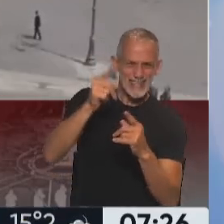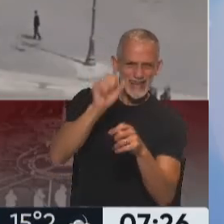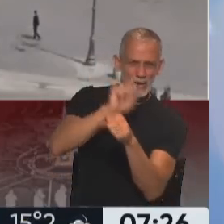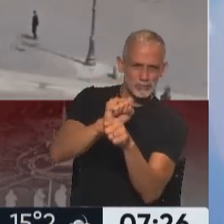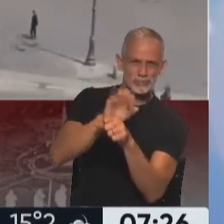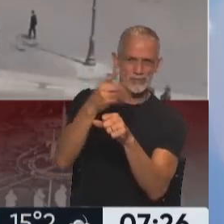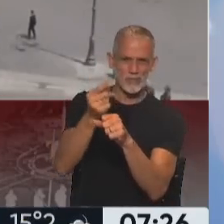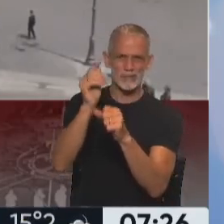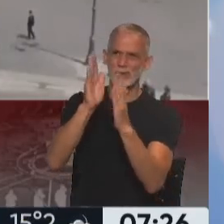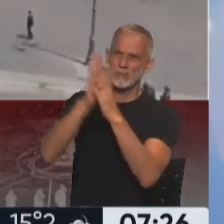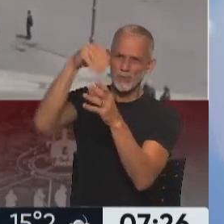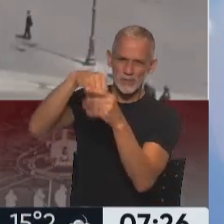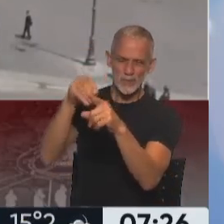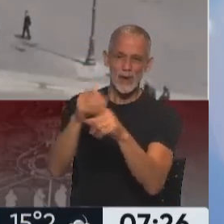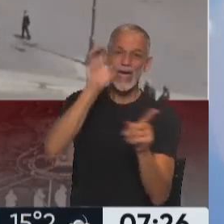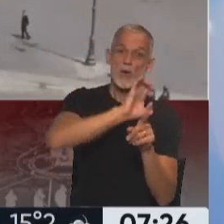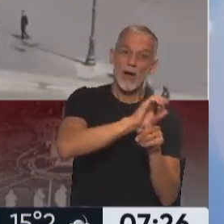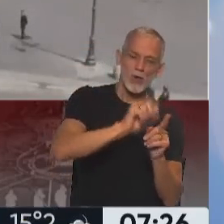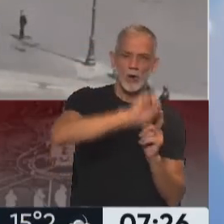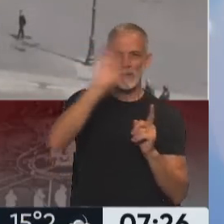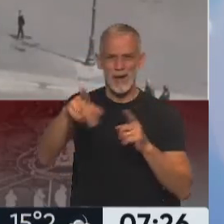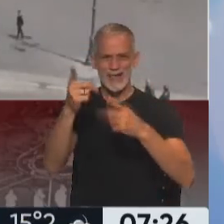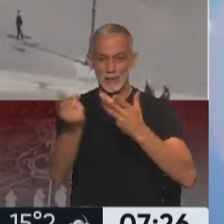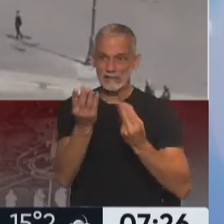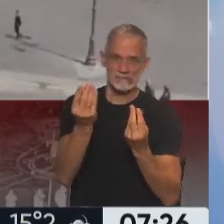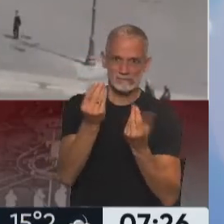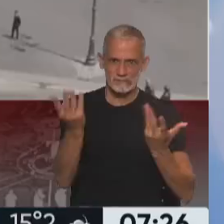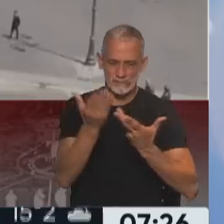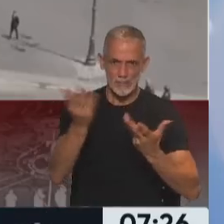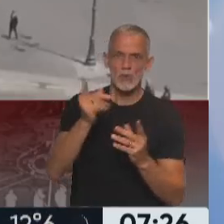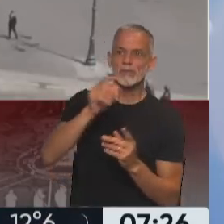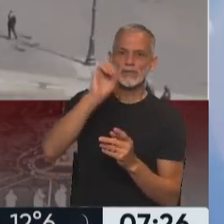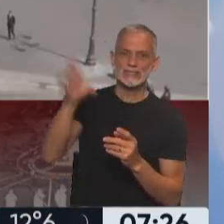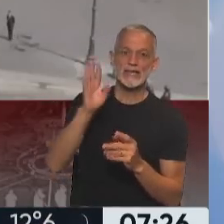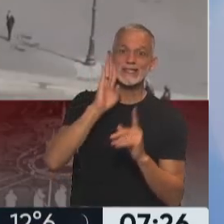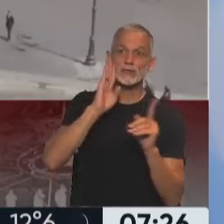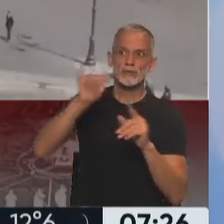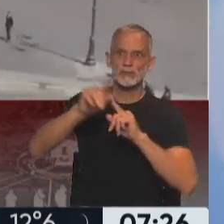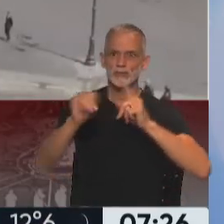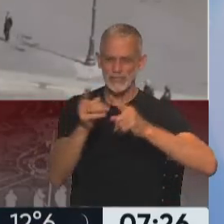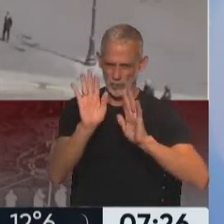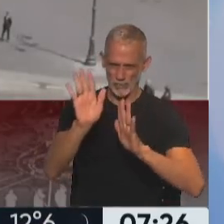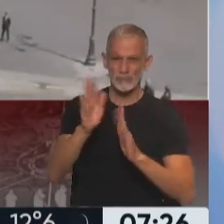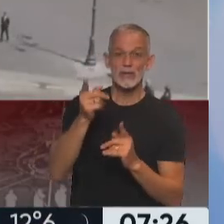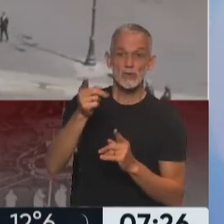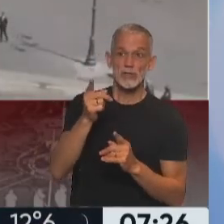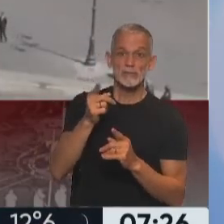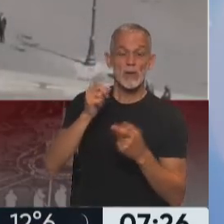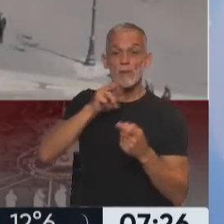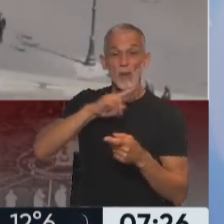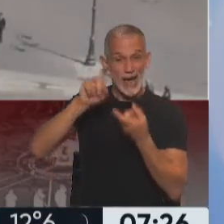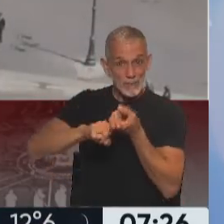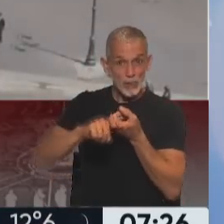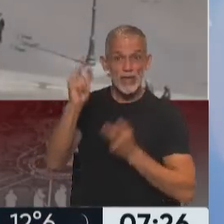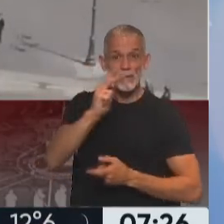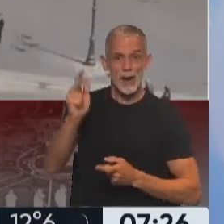perdido el asilo en la embajada ecuatoriana y que el temor que tenían era si era trasladado a Estados Unidos. Lo que contó Estela es que el Papa en su momento le